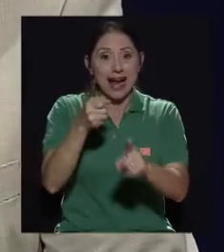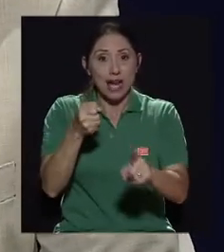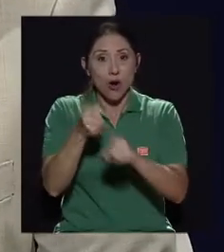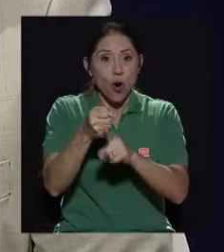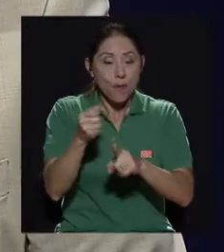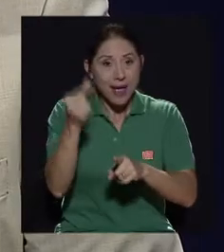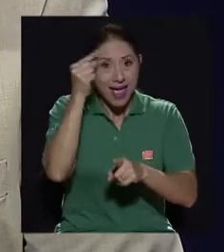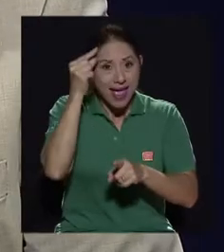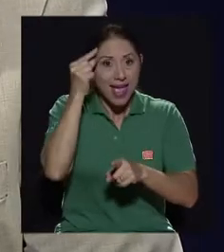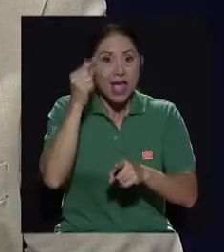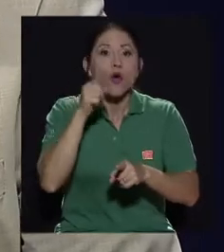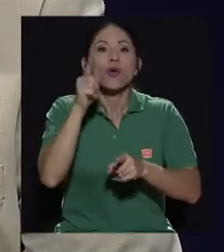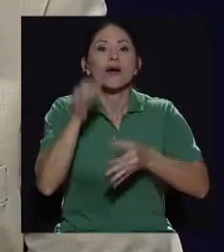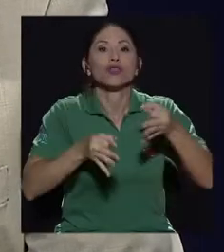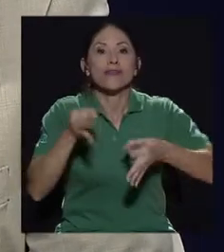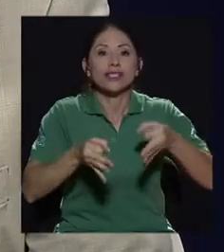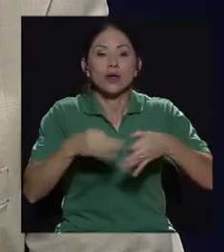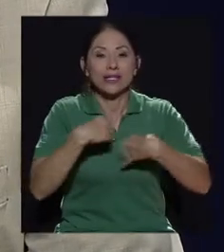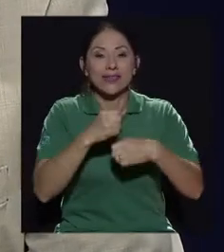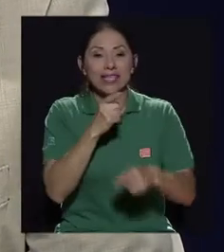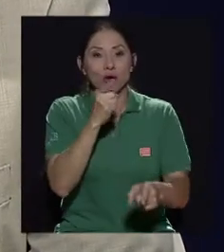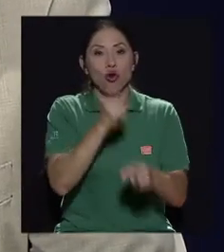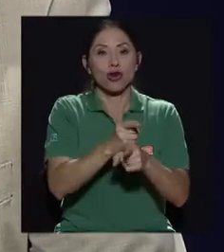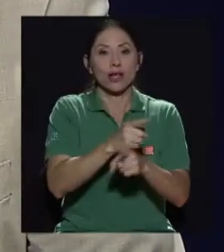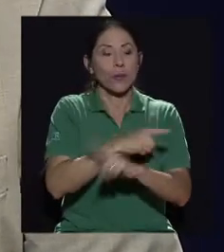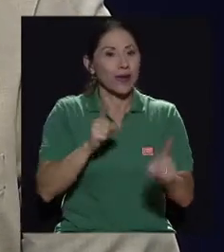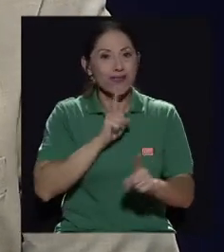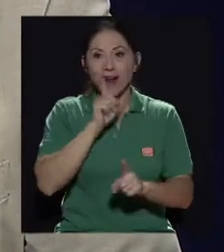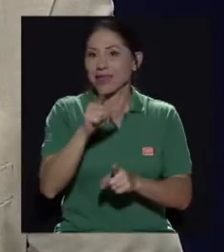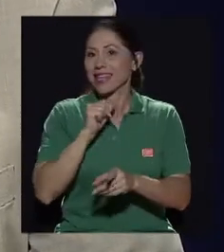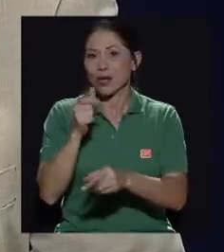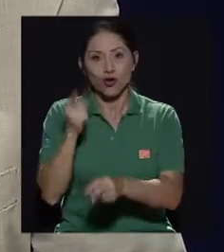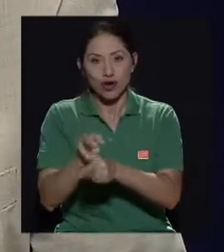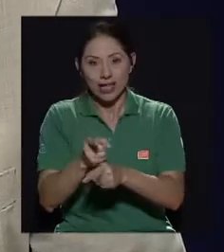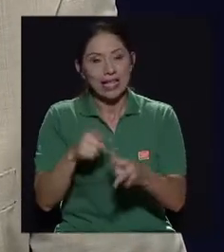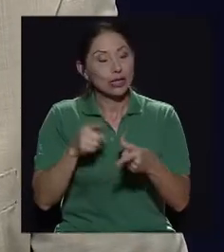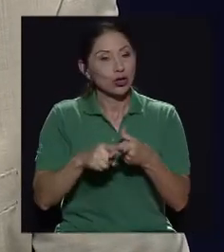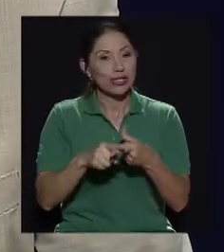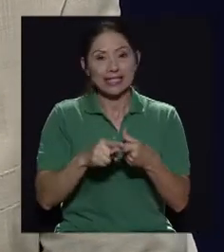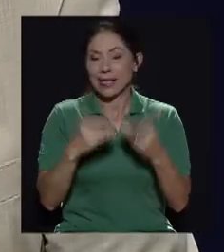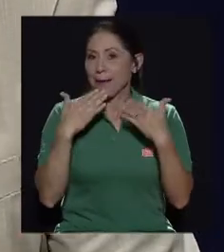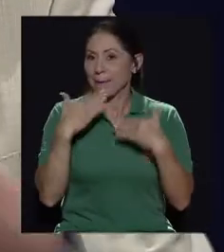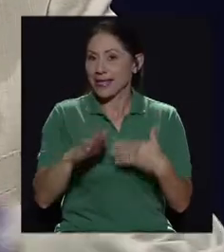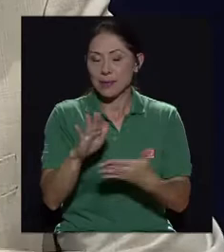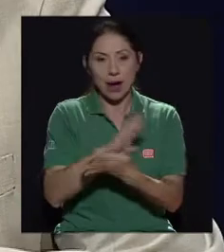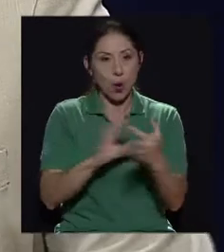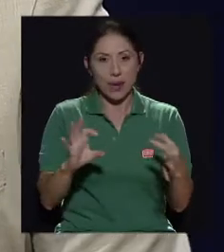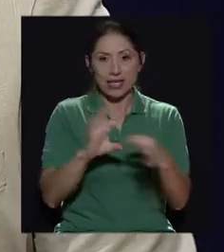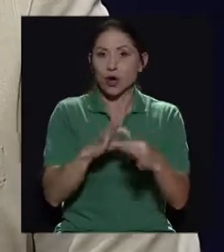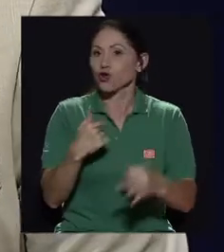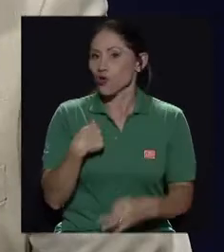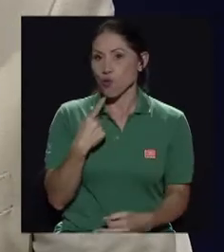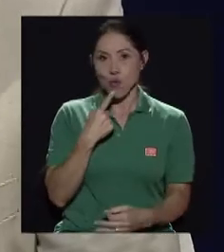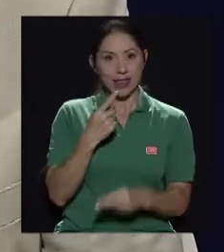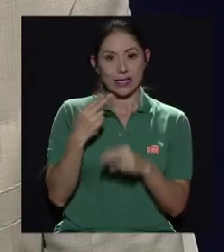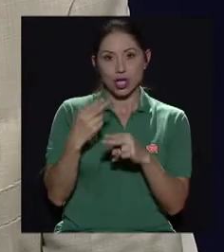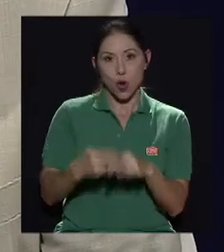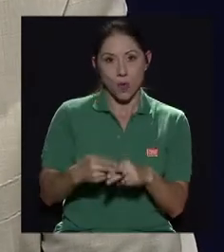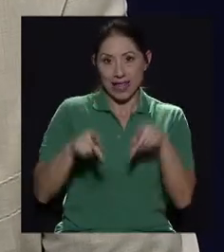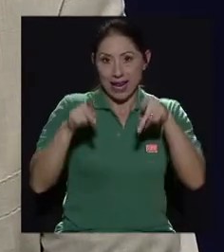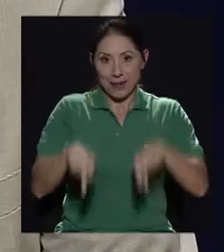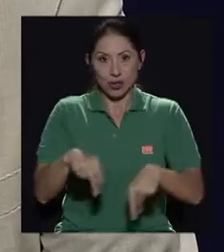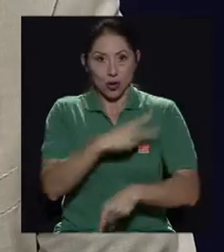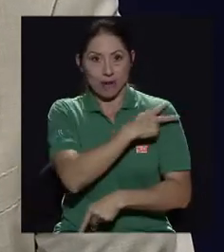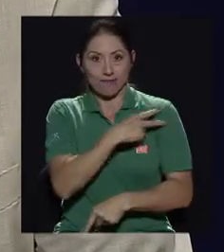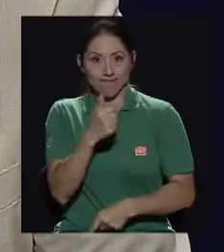estaba haciendo una cuestión total y absolutamente incorrecta entonces fue una una pésima combinación me voy a reservar el nombre del mayor que fue el que